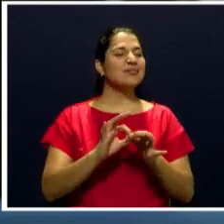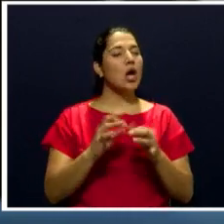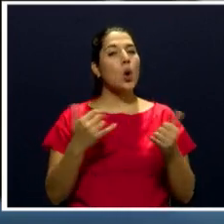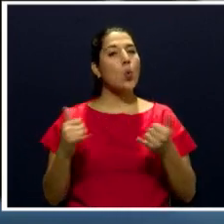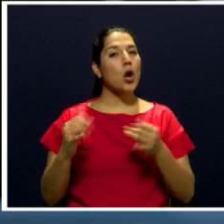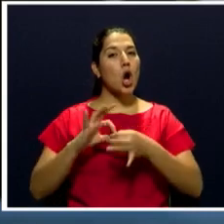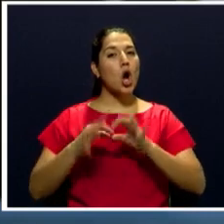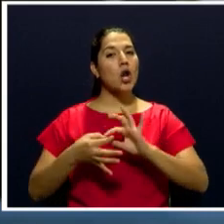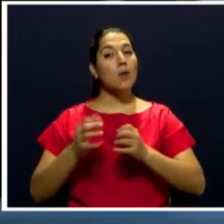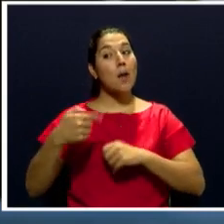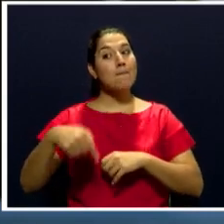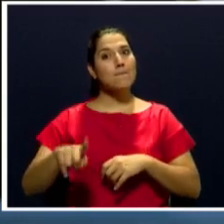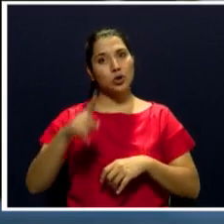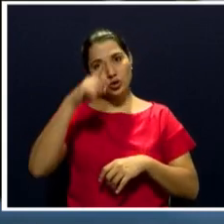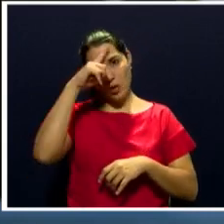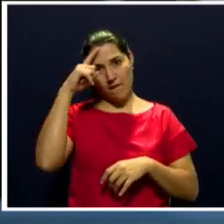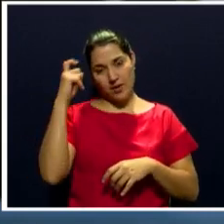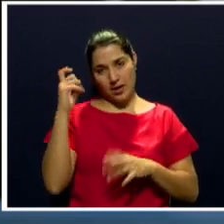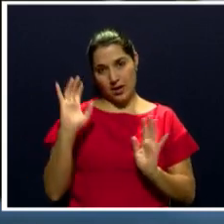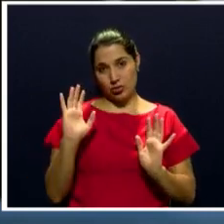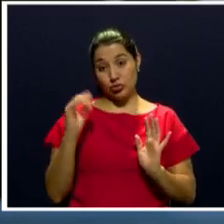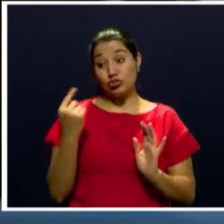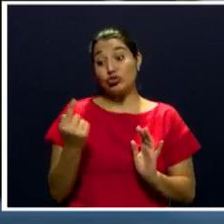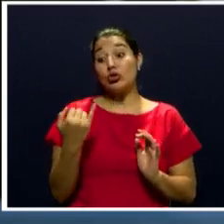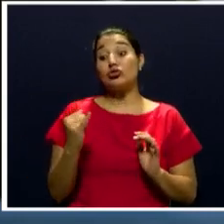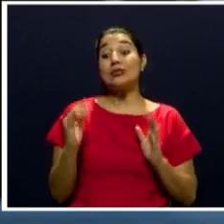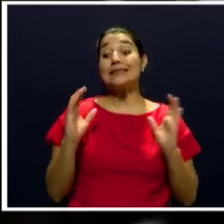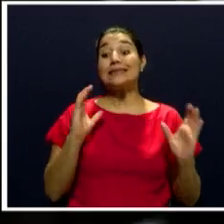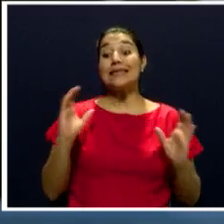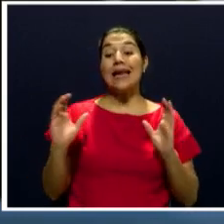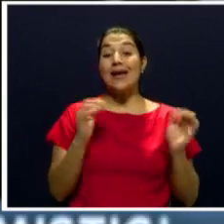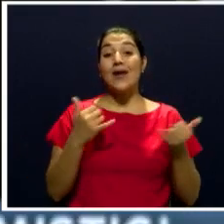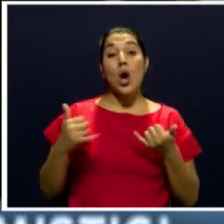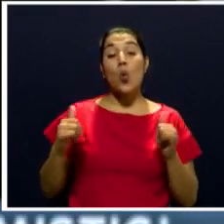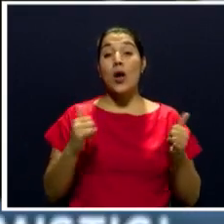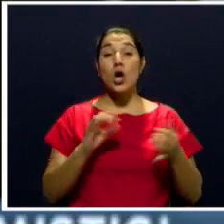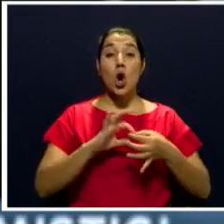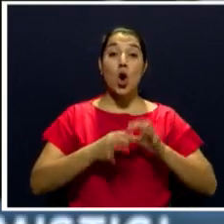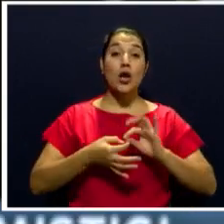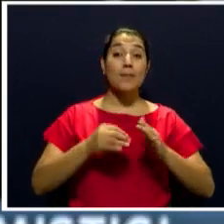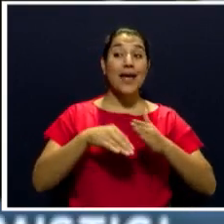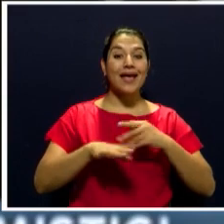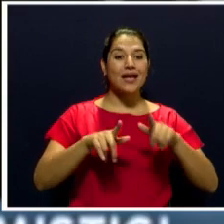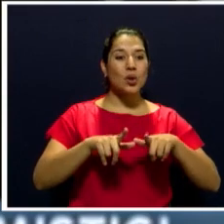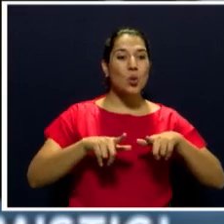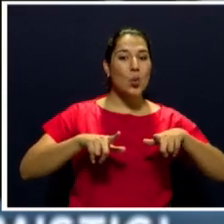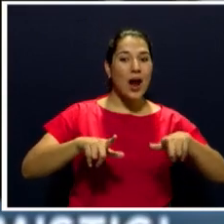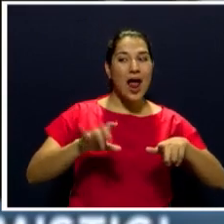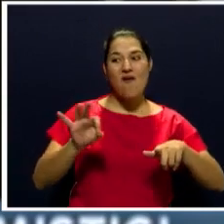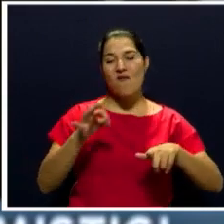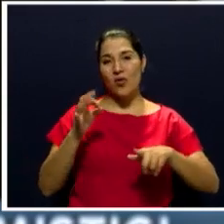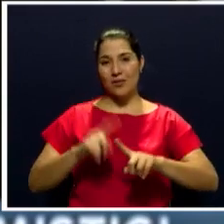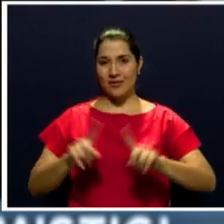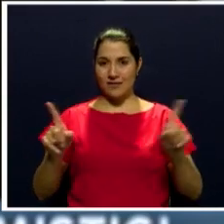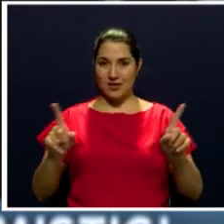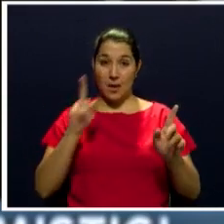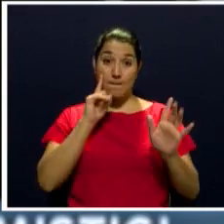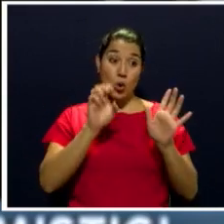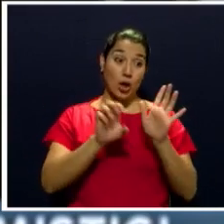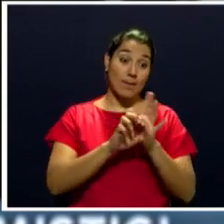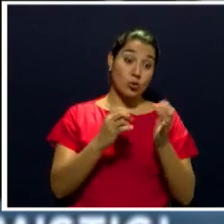en el próximo verano, a menos que celebre los Juegos Olímpicos en estructuras totalmente diferentes, como por ejemplo, sin